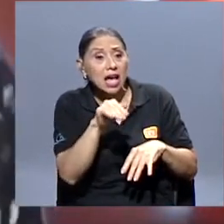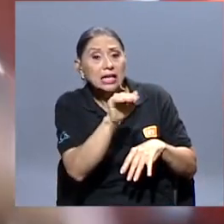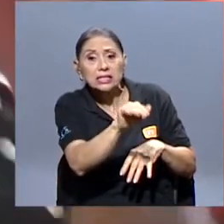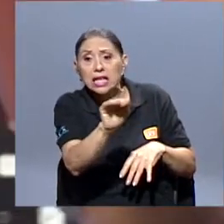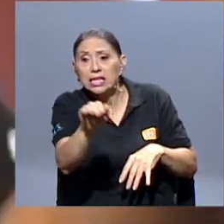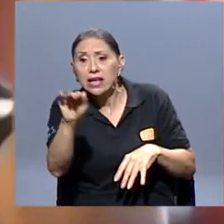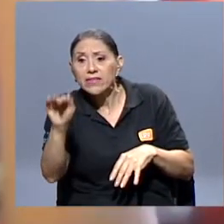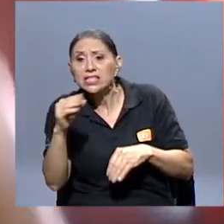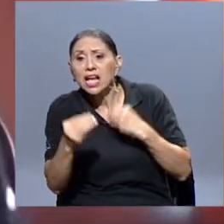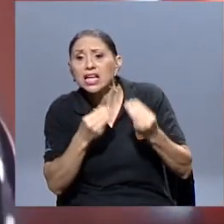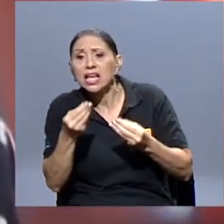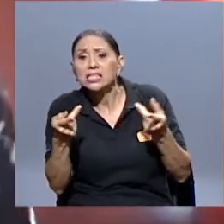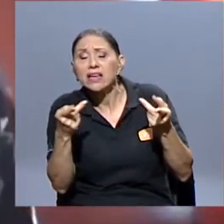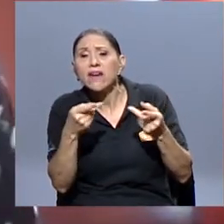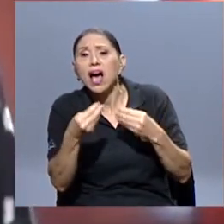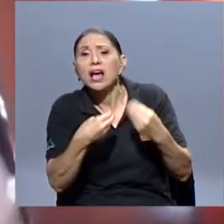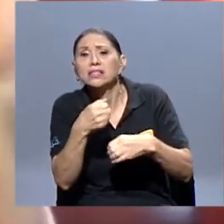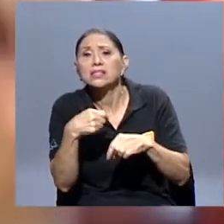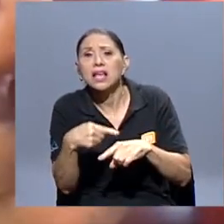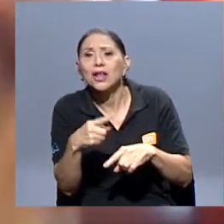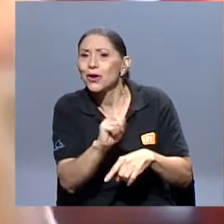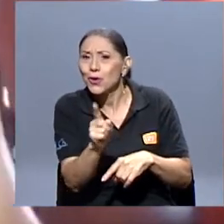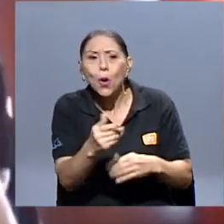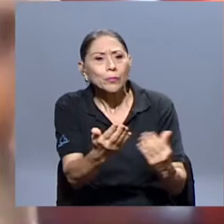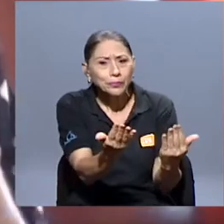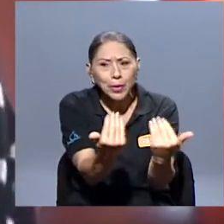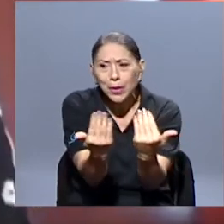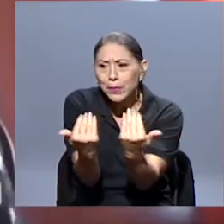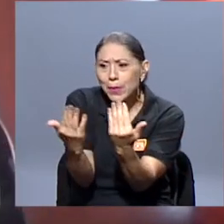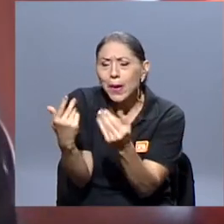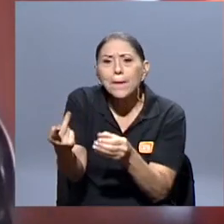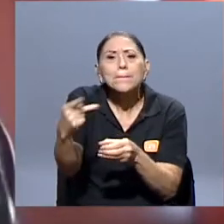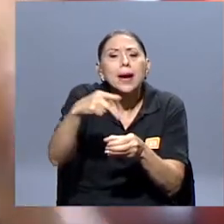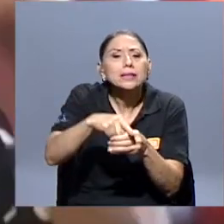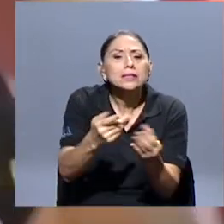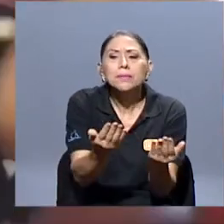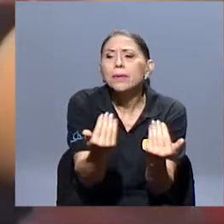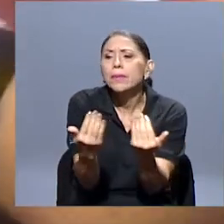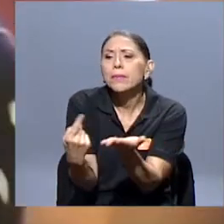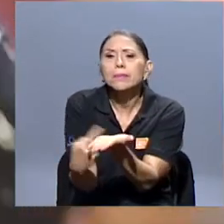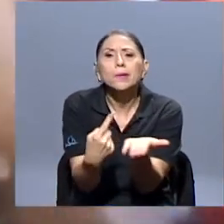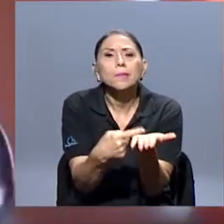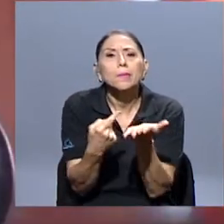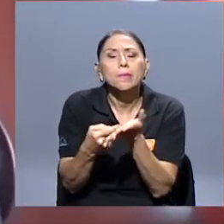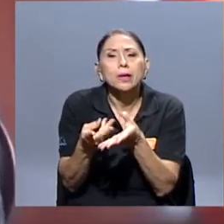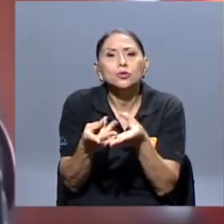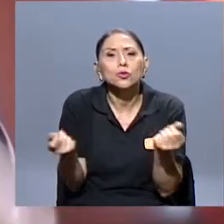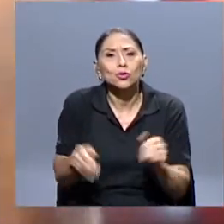va a hacer, no, se les hace partícipe directo en el diseño de soluciones. ¿Qué pueden